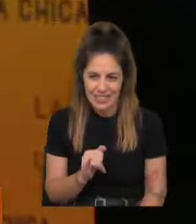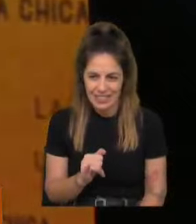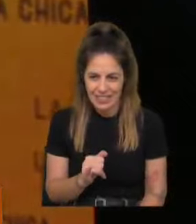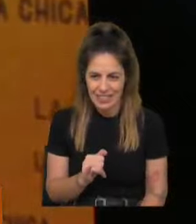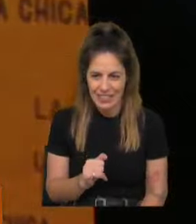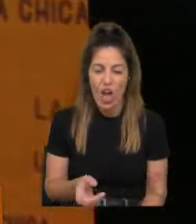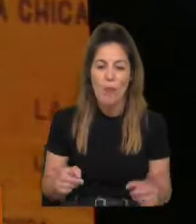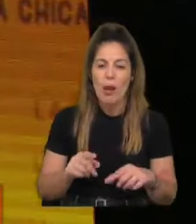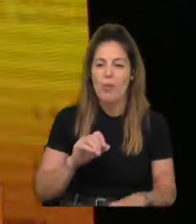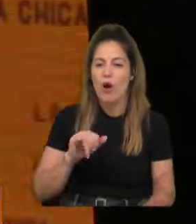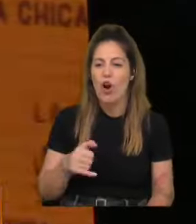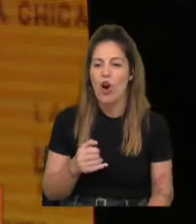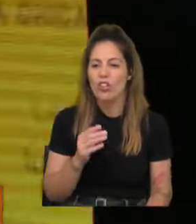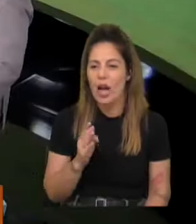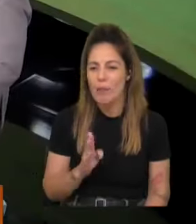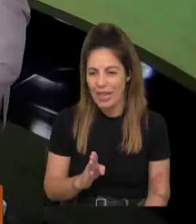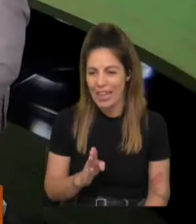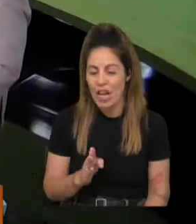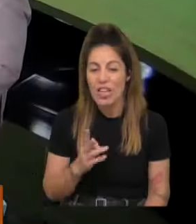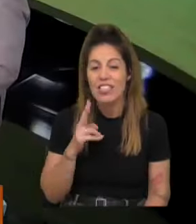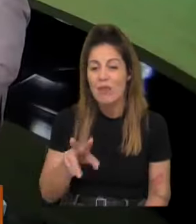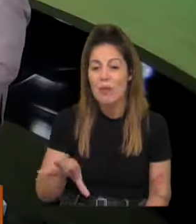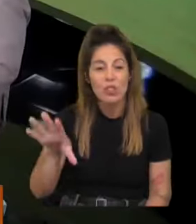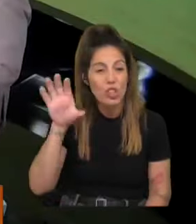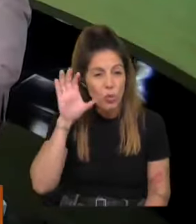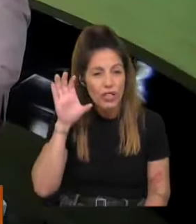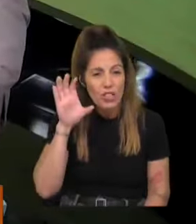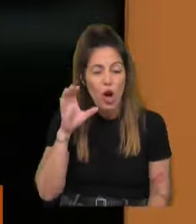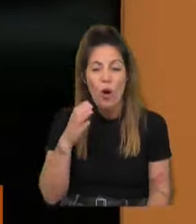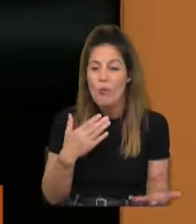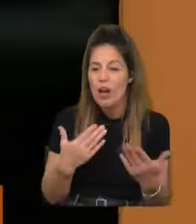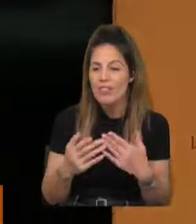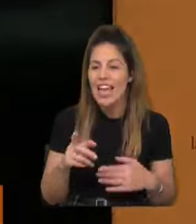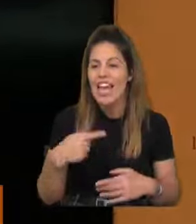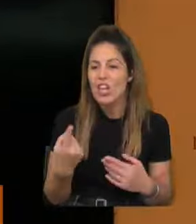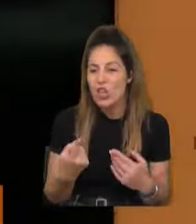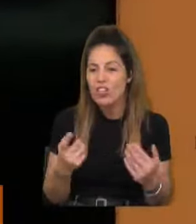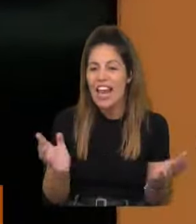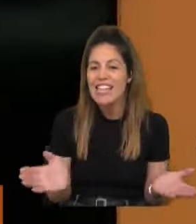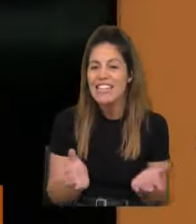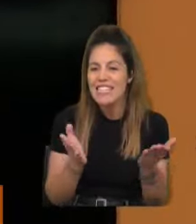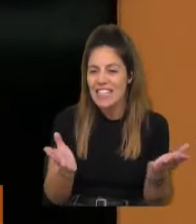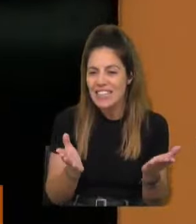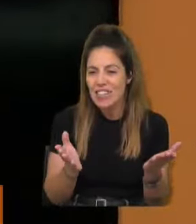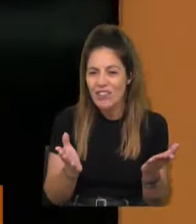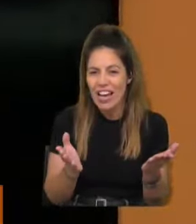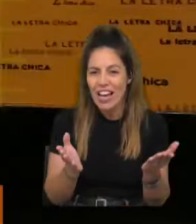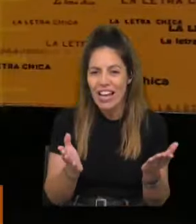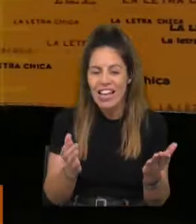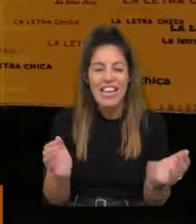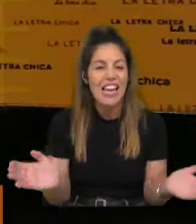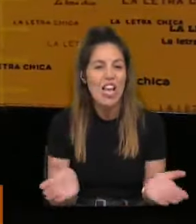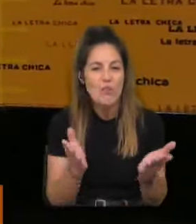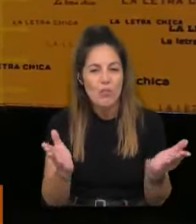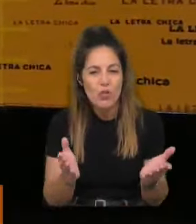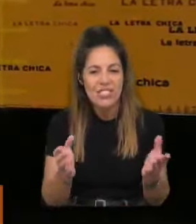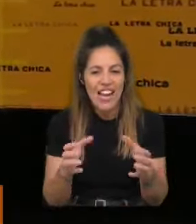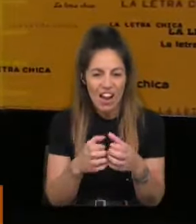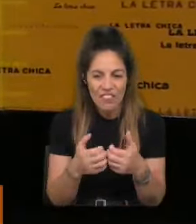j a ver si te vemos te escuchamos porque nos vamos a meter en otra iniciativa en este caso la que impulsa